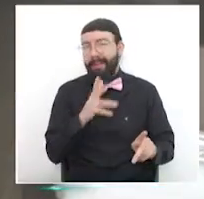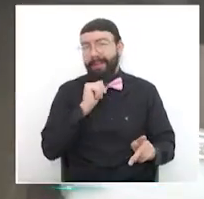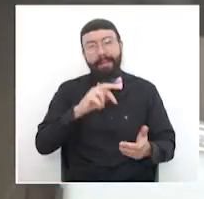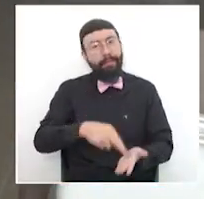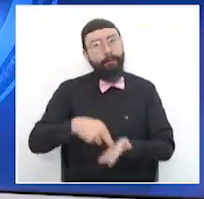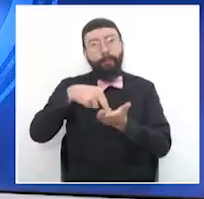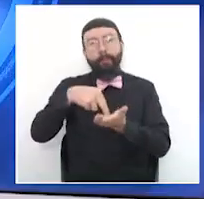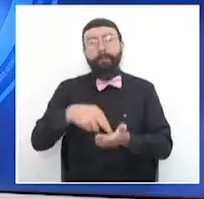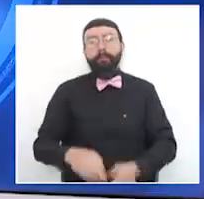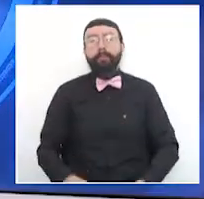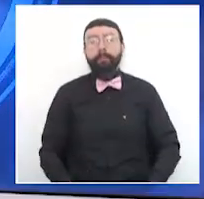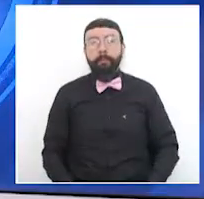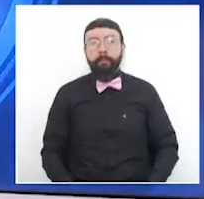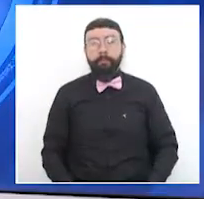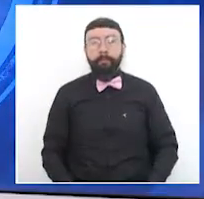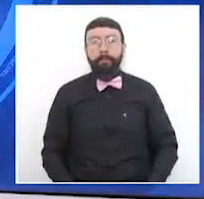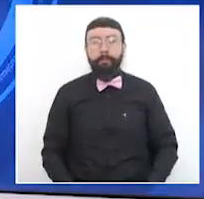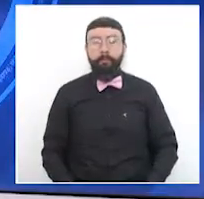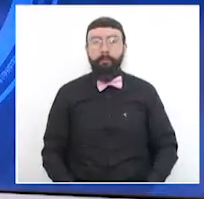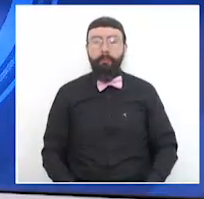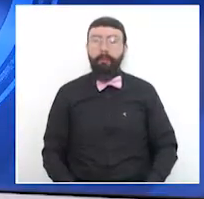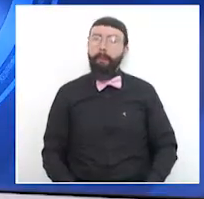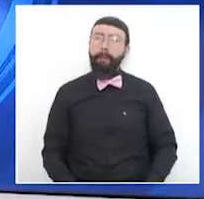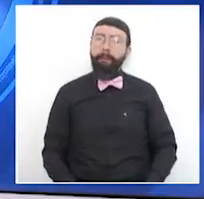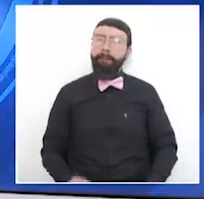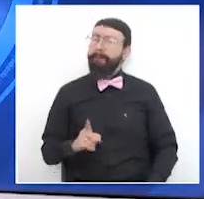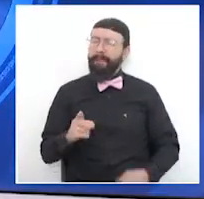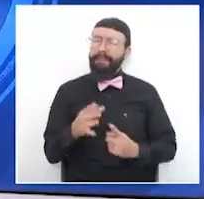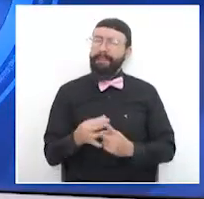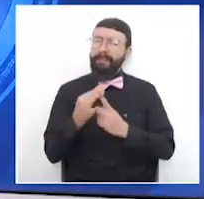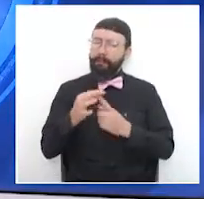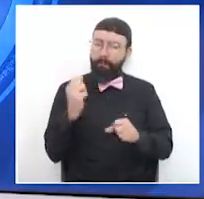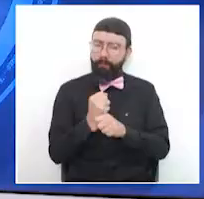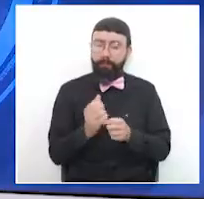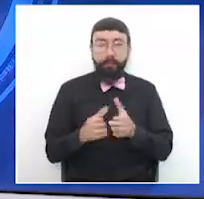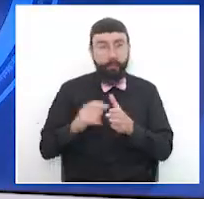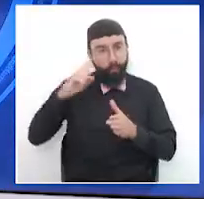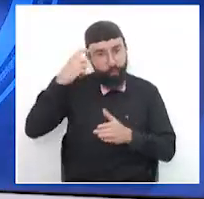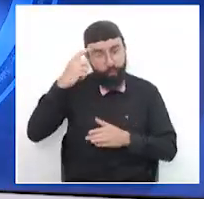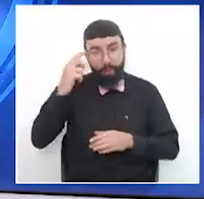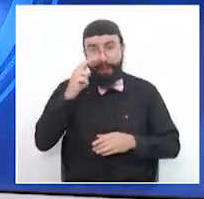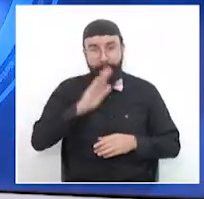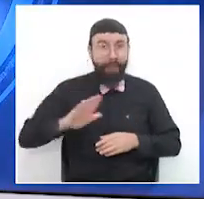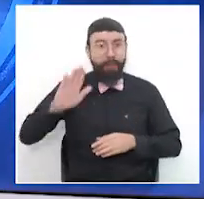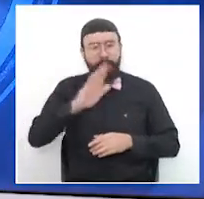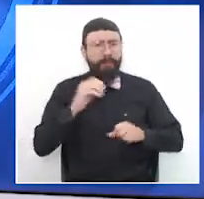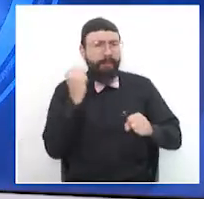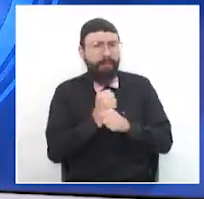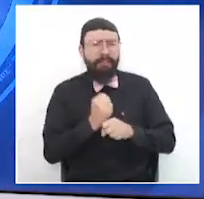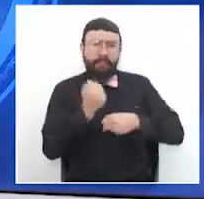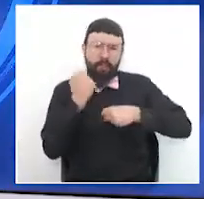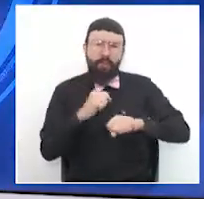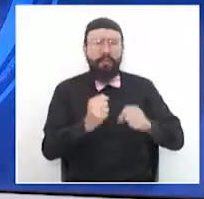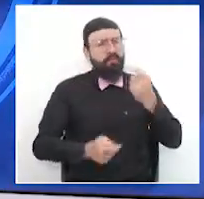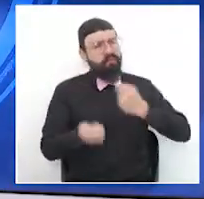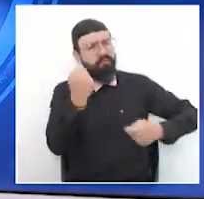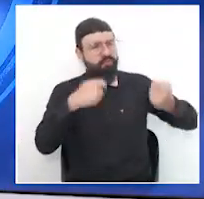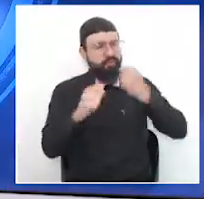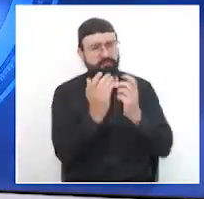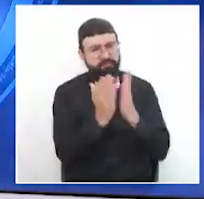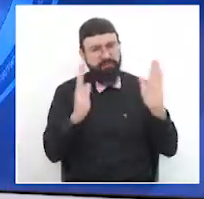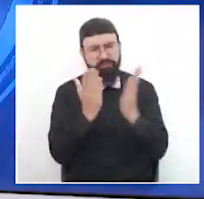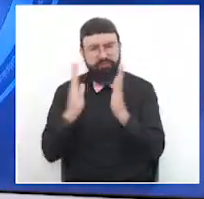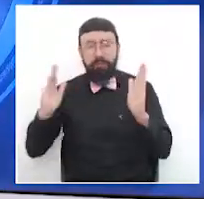virus. Uno de los principales factores que viene trabajando el gobierno nacional es la reapertura de la economía y hoy fue presentada la campaña